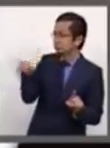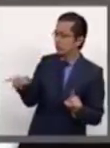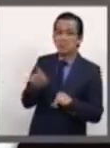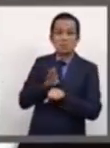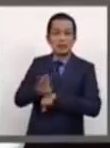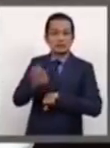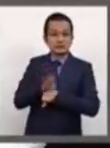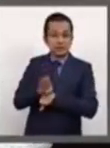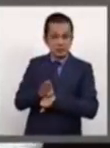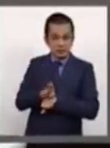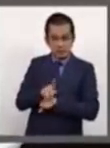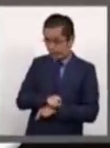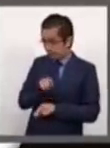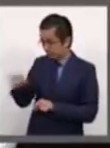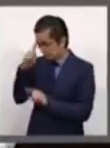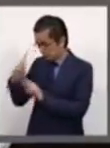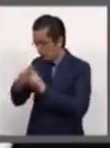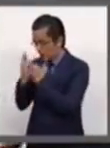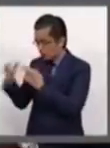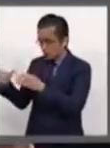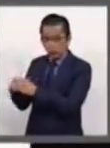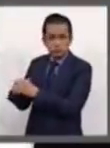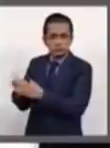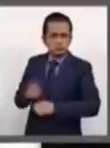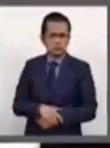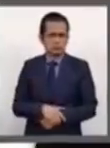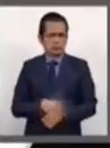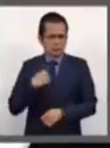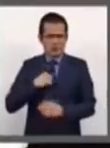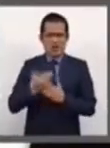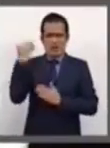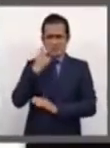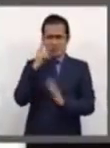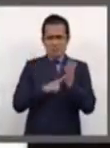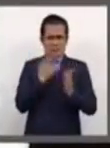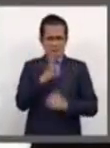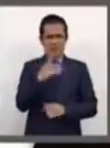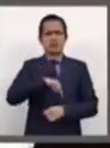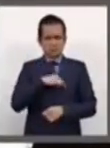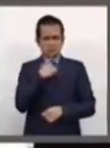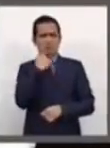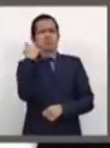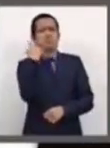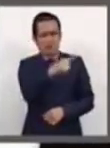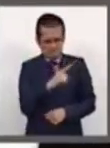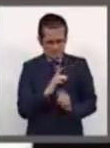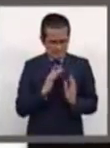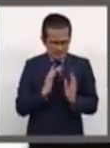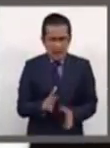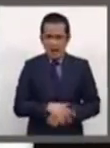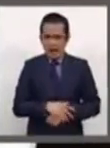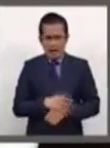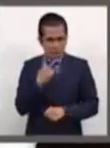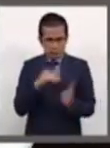sujeto. Hoy sabemos que nosotros pusimos denuncias en el 2010, los técnicos y profesionistas de Pemex, y